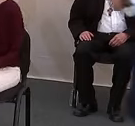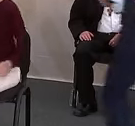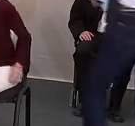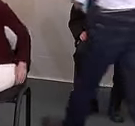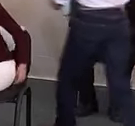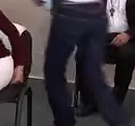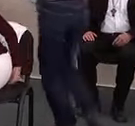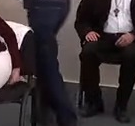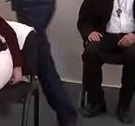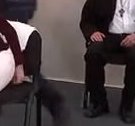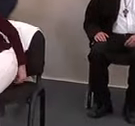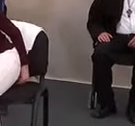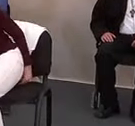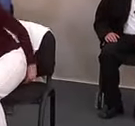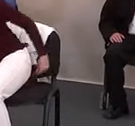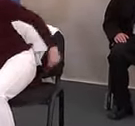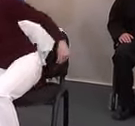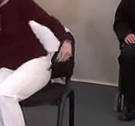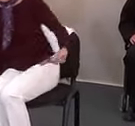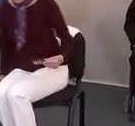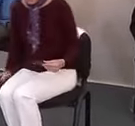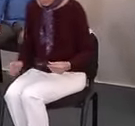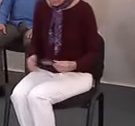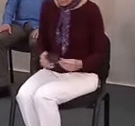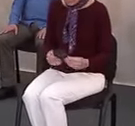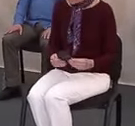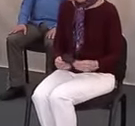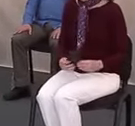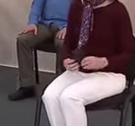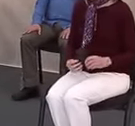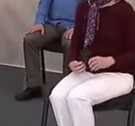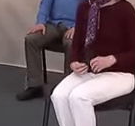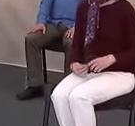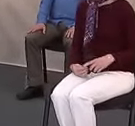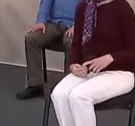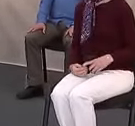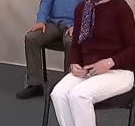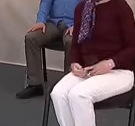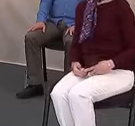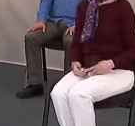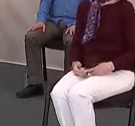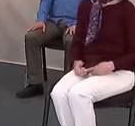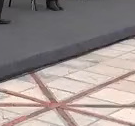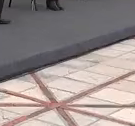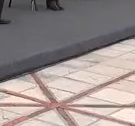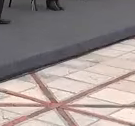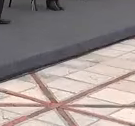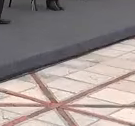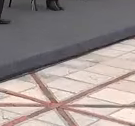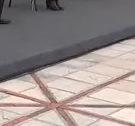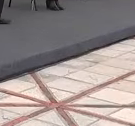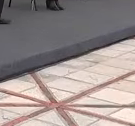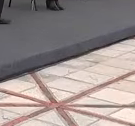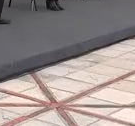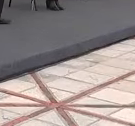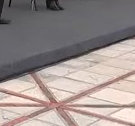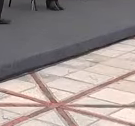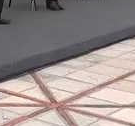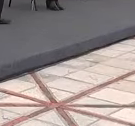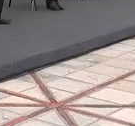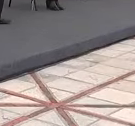Nacional de Reconstrucción y Subsecretario de Ordenamiento Territorial y Agrario de la SEDATU, arquitecto David